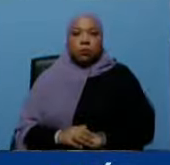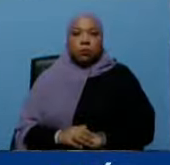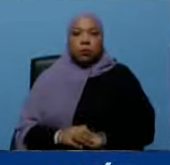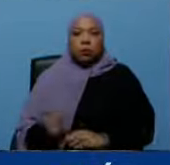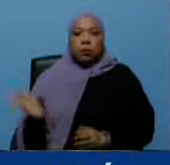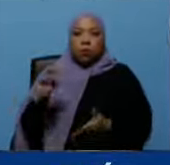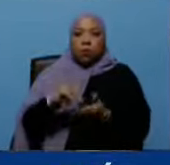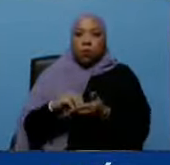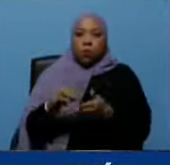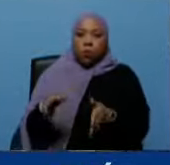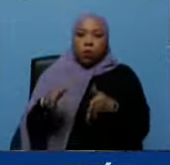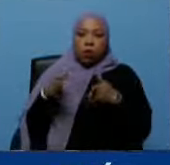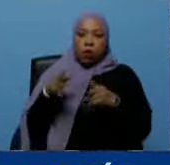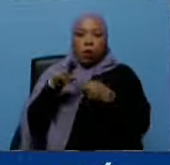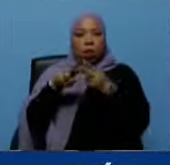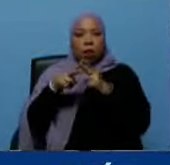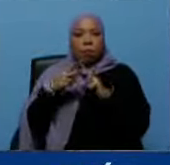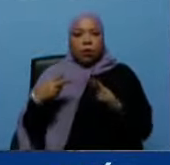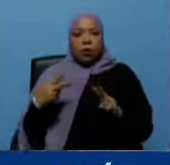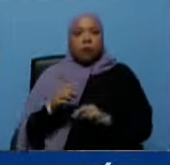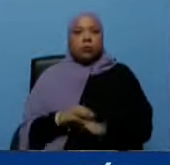Volvimos a ganar, volvió a ganar La Paz.